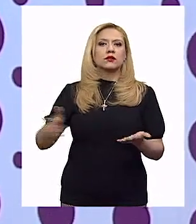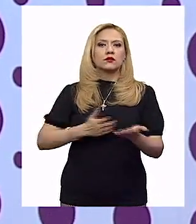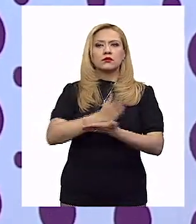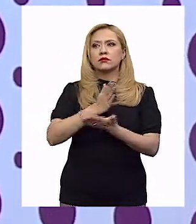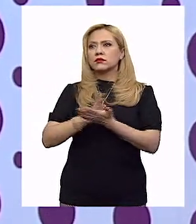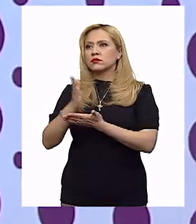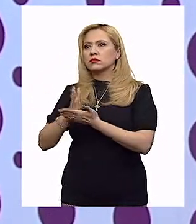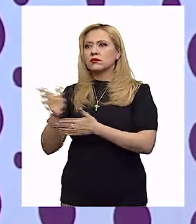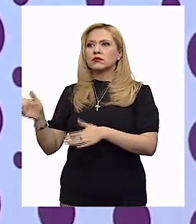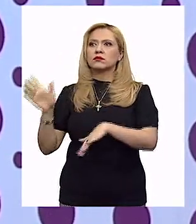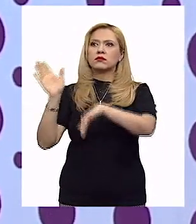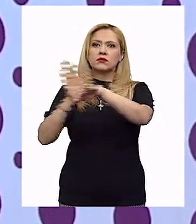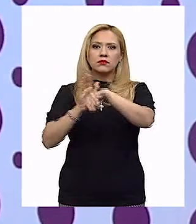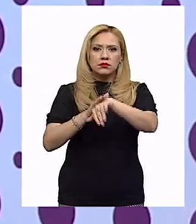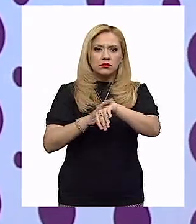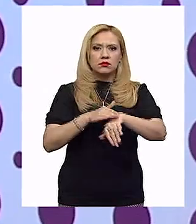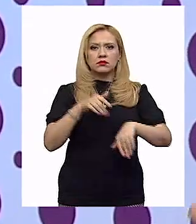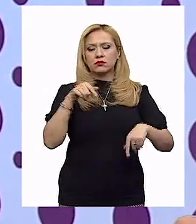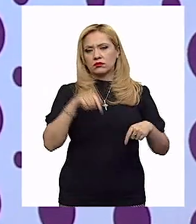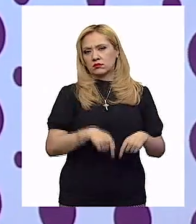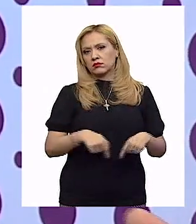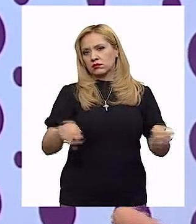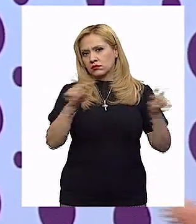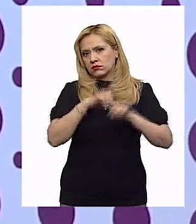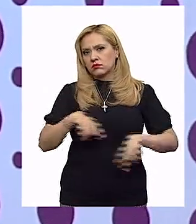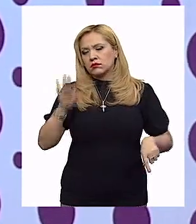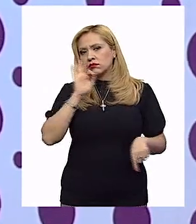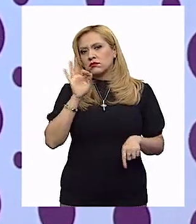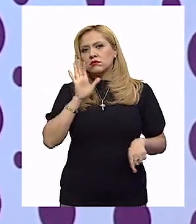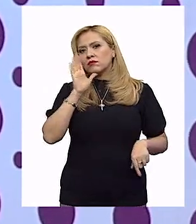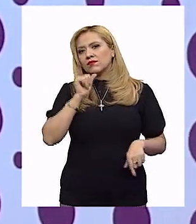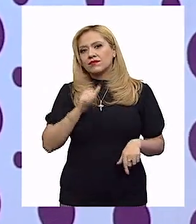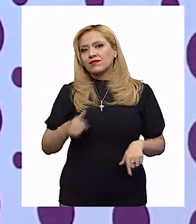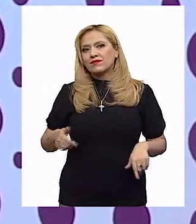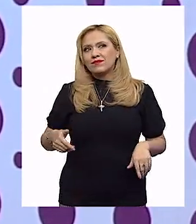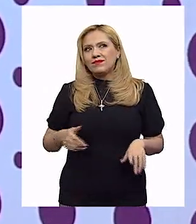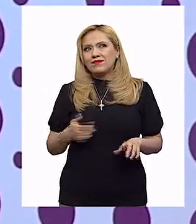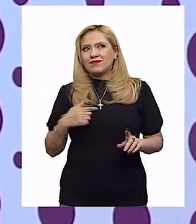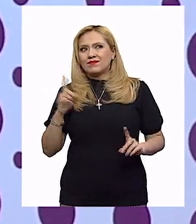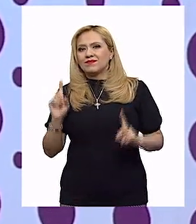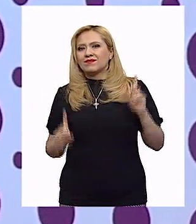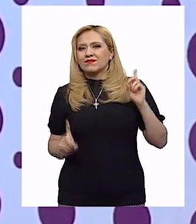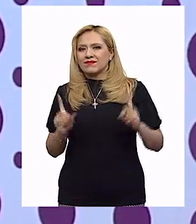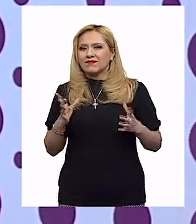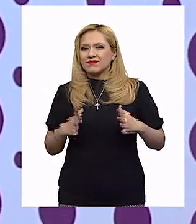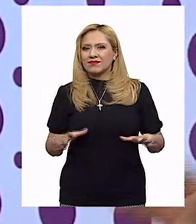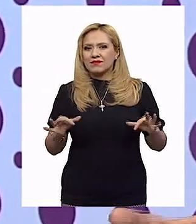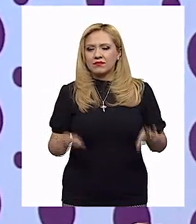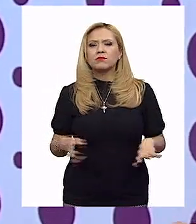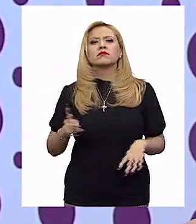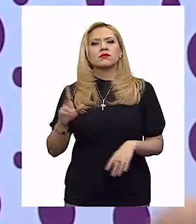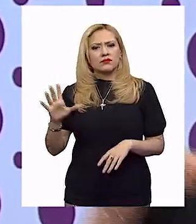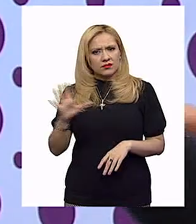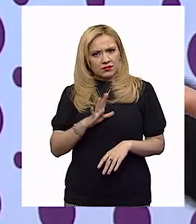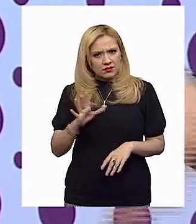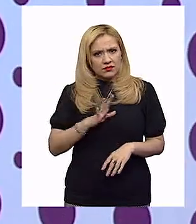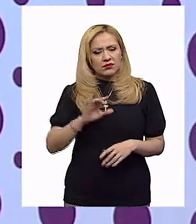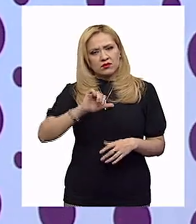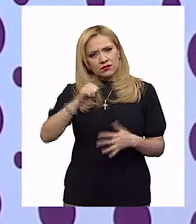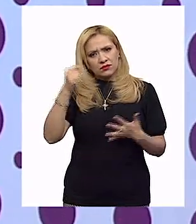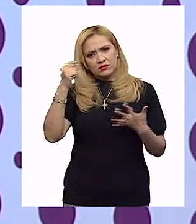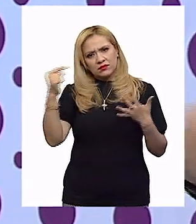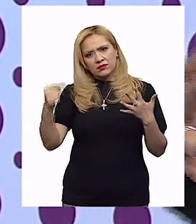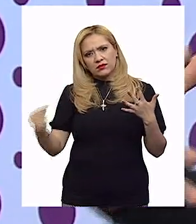de alerta, no necesariamente la plataforma, porque probablemente no pueda ser un espacio seguro, pero que sepa que existe esa certeza de que existen